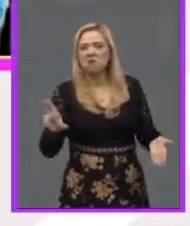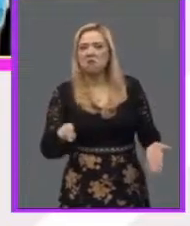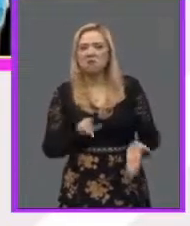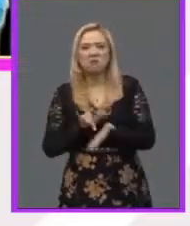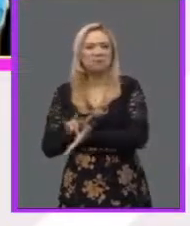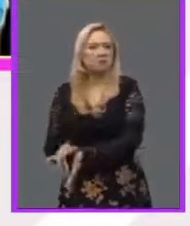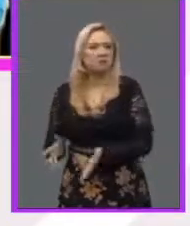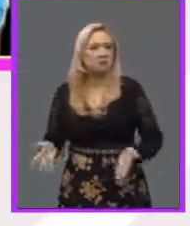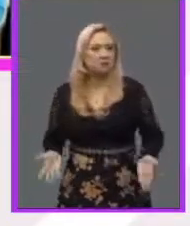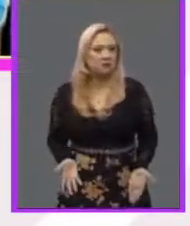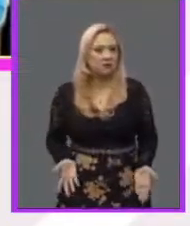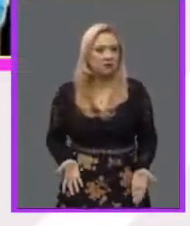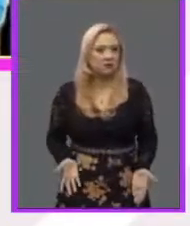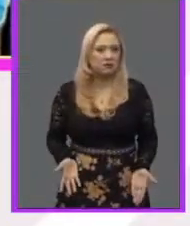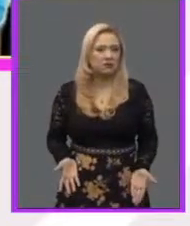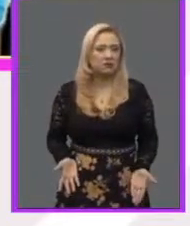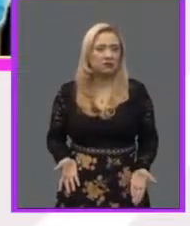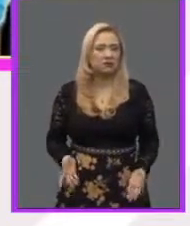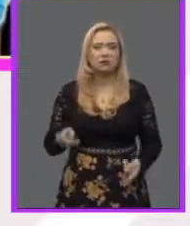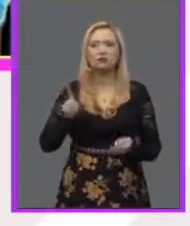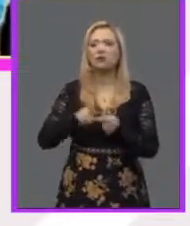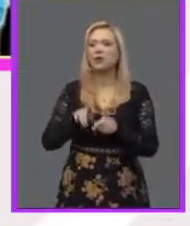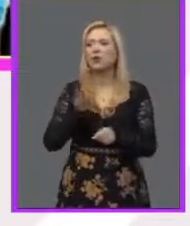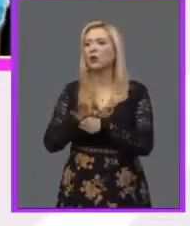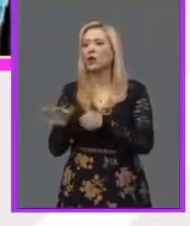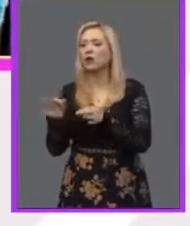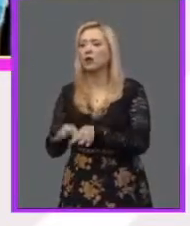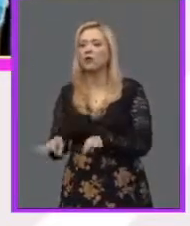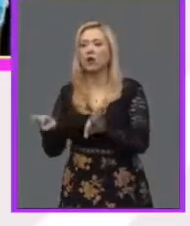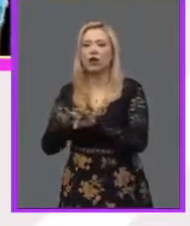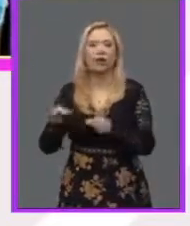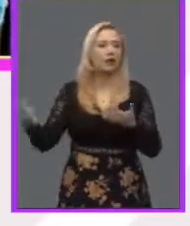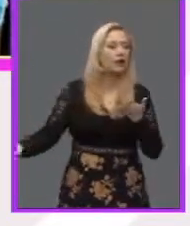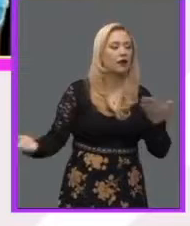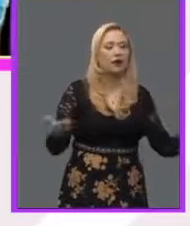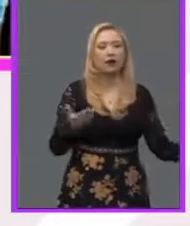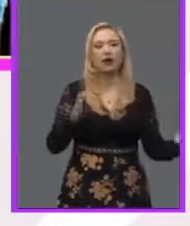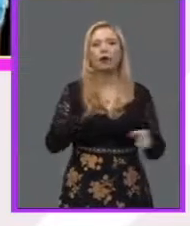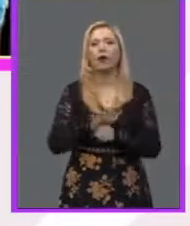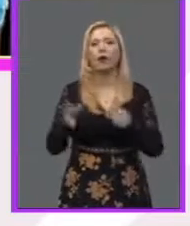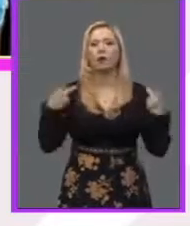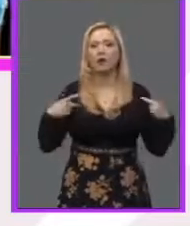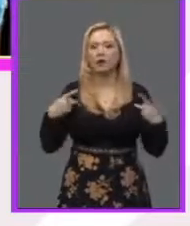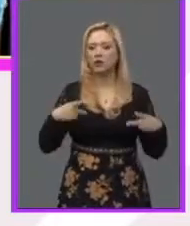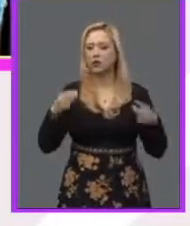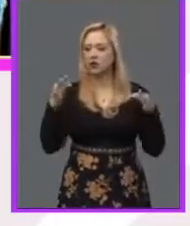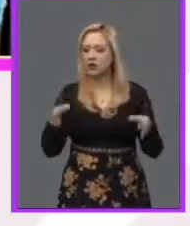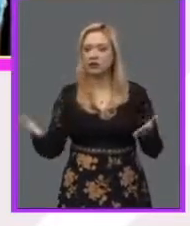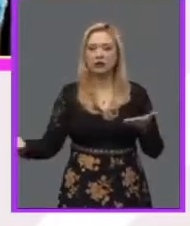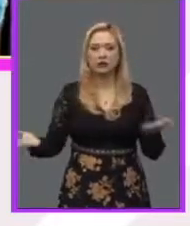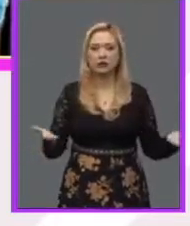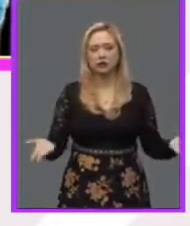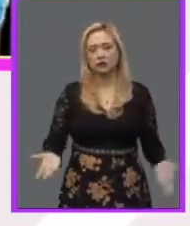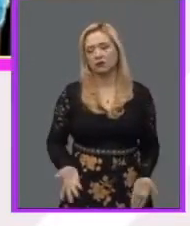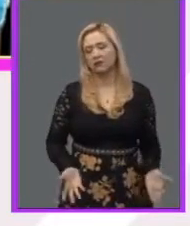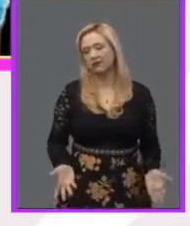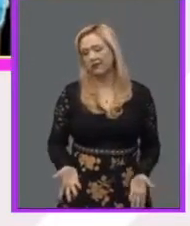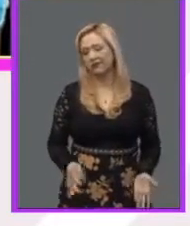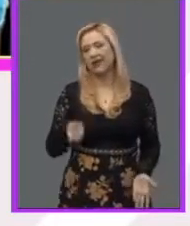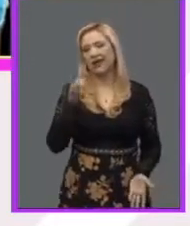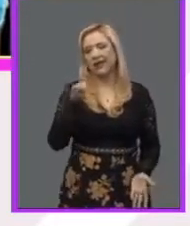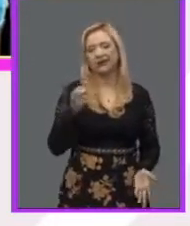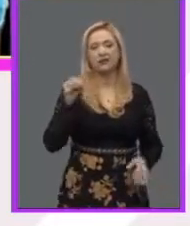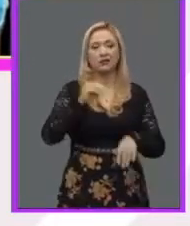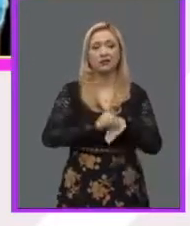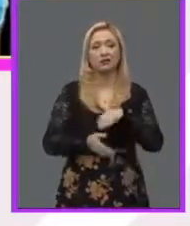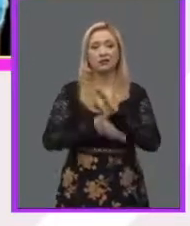esa valoración de quién es prioritario en la recepción de ciertos servicios, de ciertas lógicas, etcétera. Y justamente pues